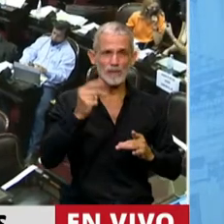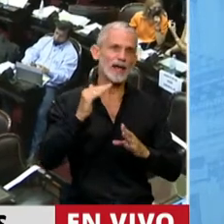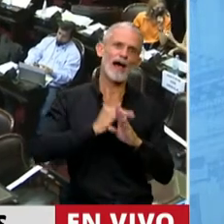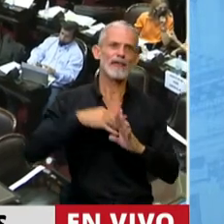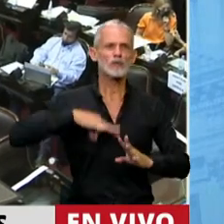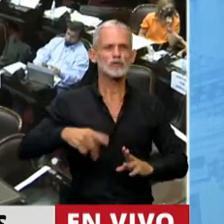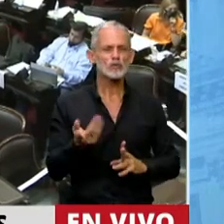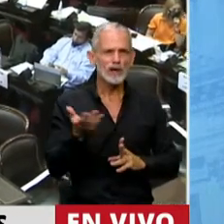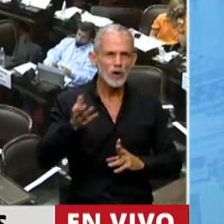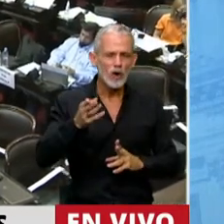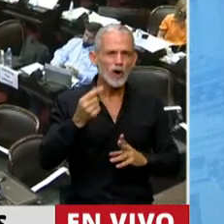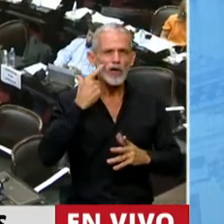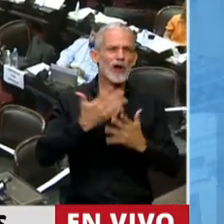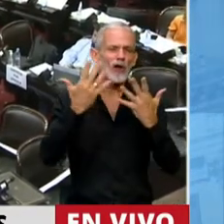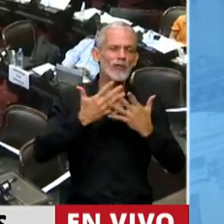días,